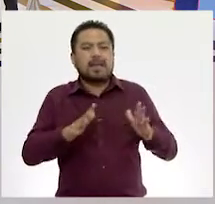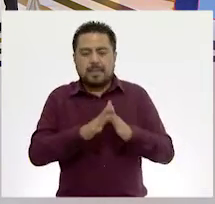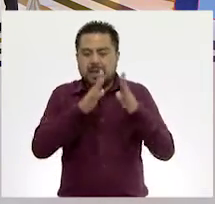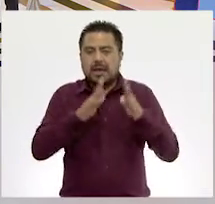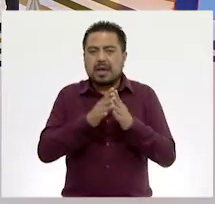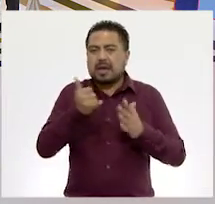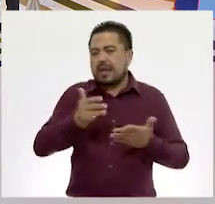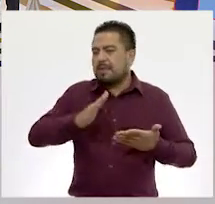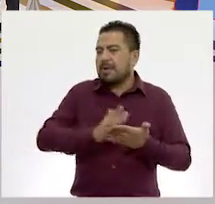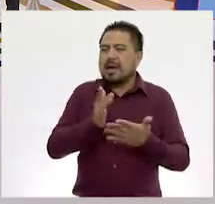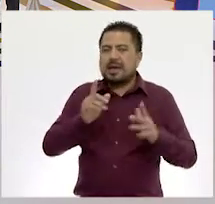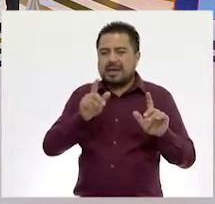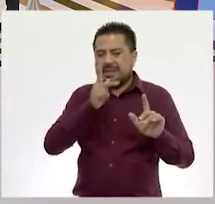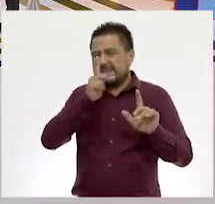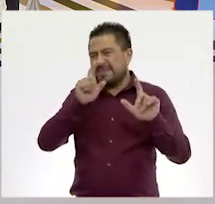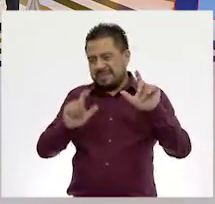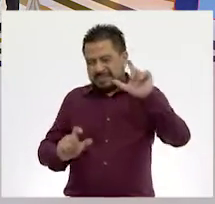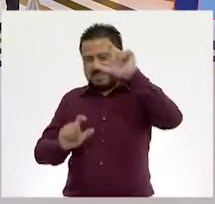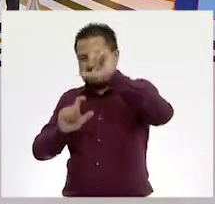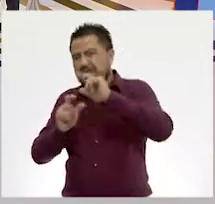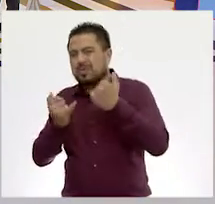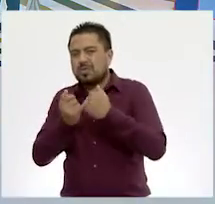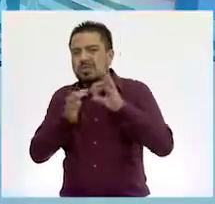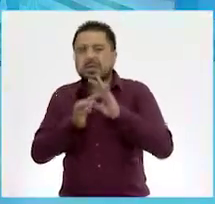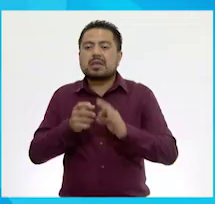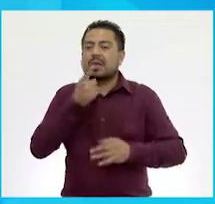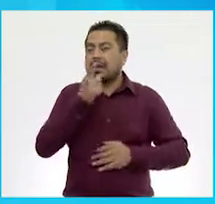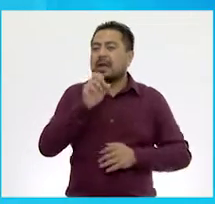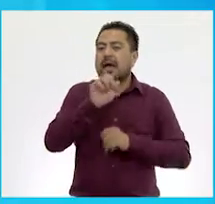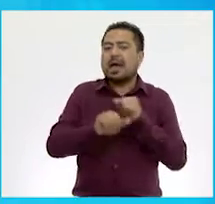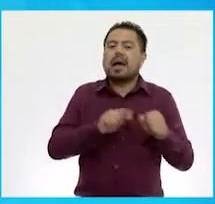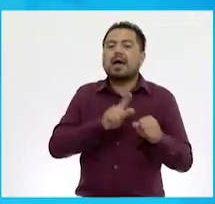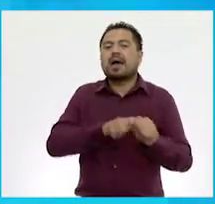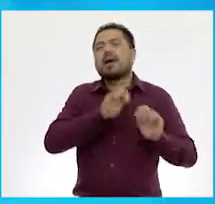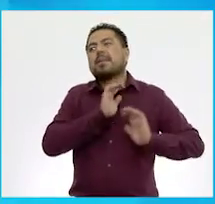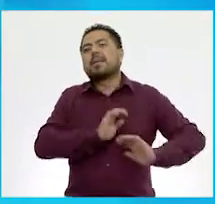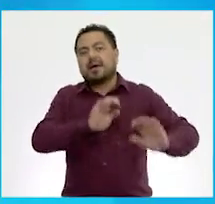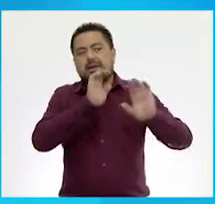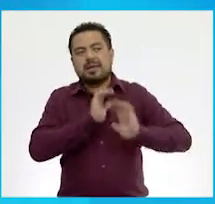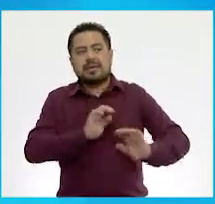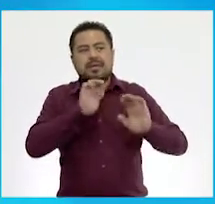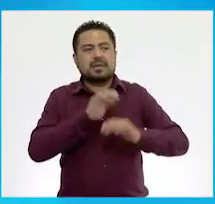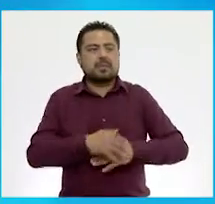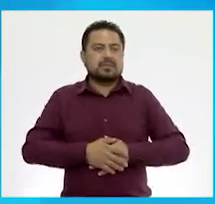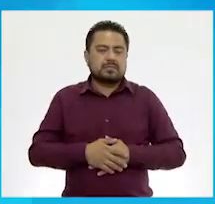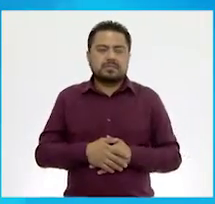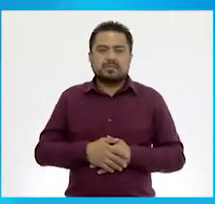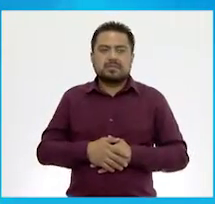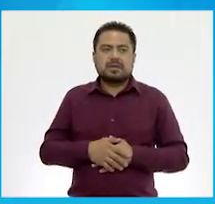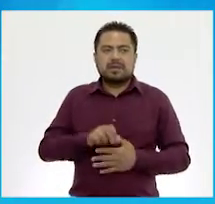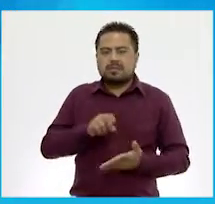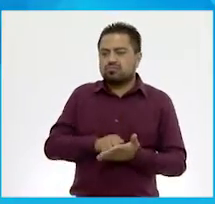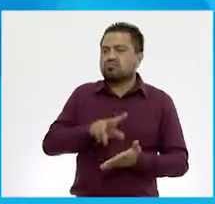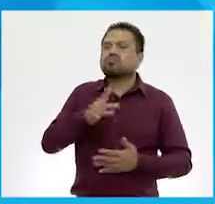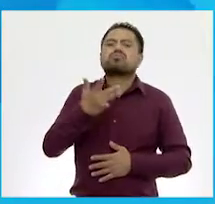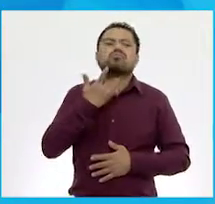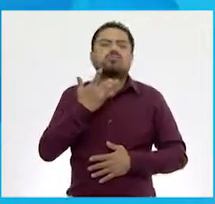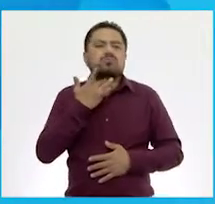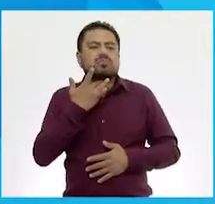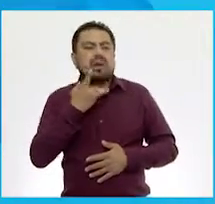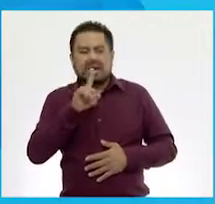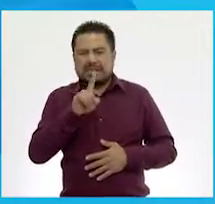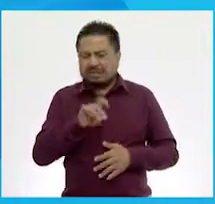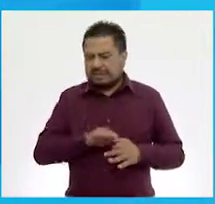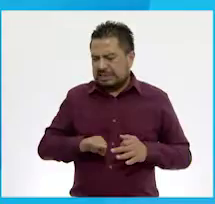participan y las rimas. Y entonces dice, los animales cantores. Estaba la rana muy cerca del